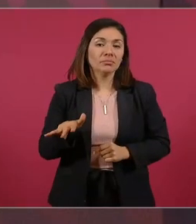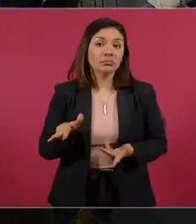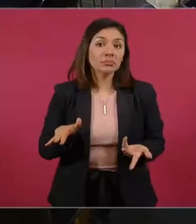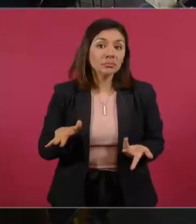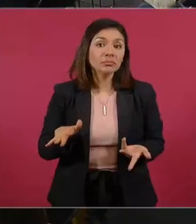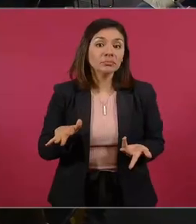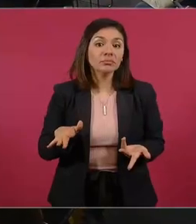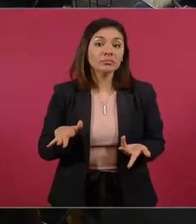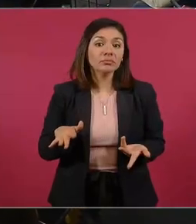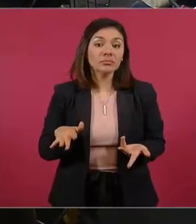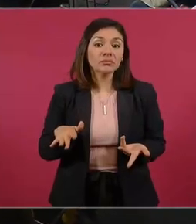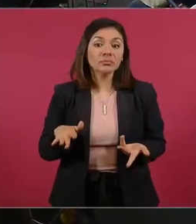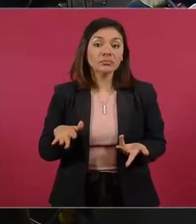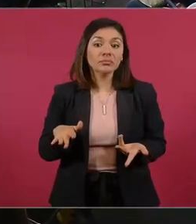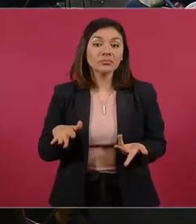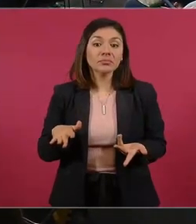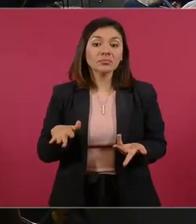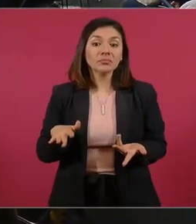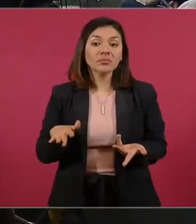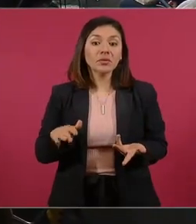porque